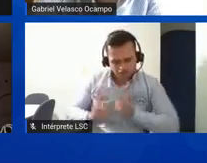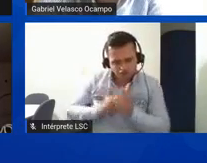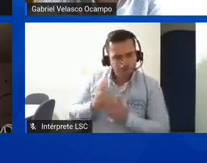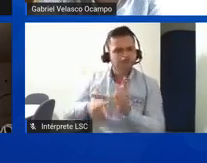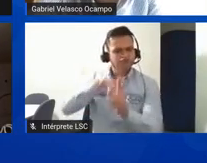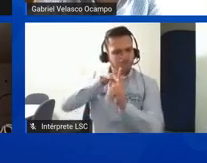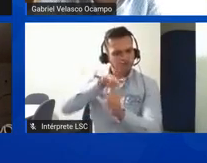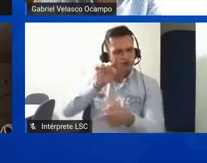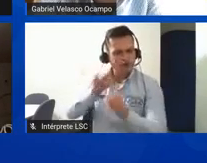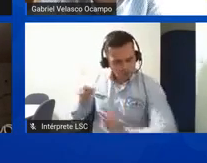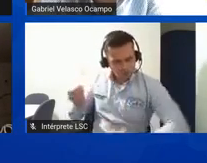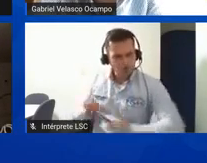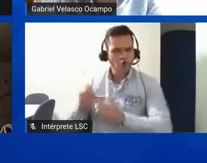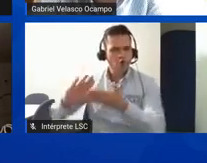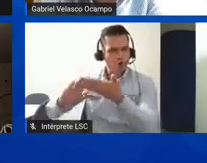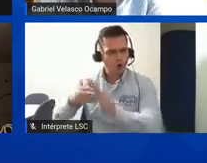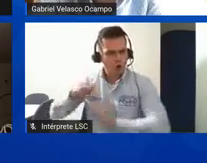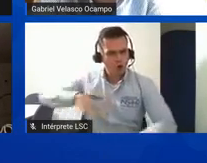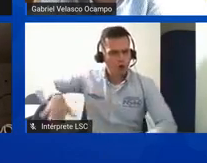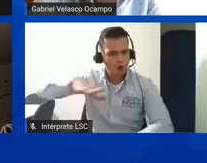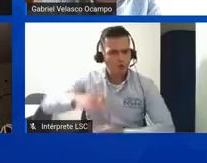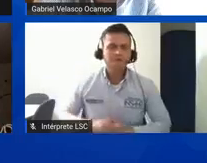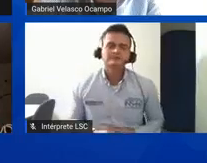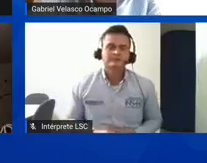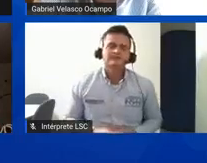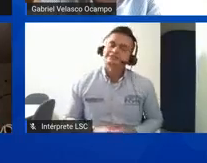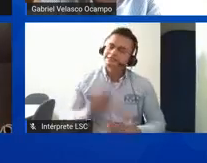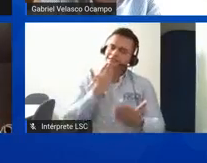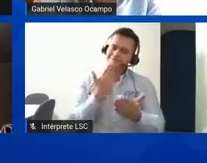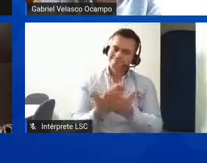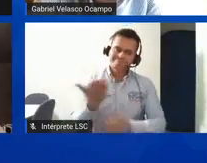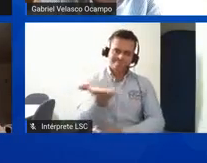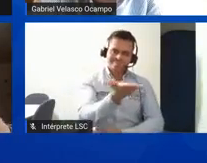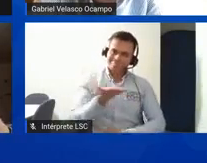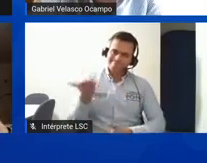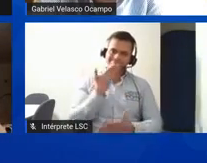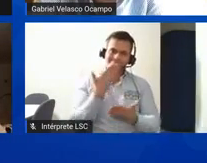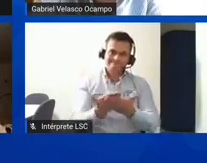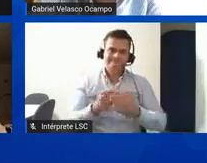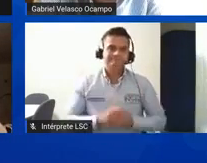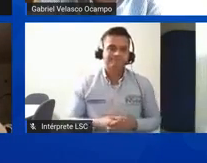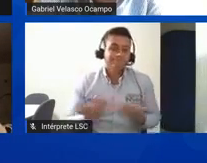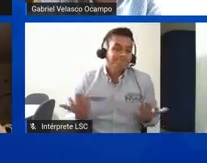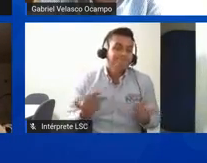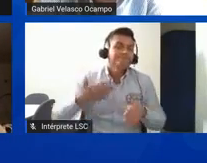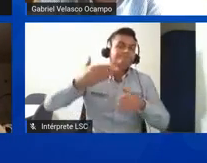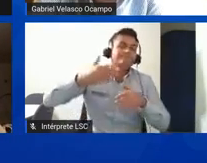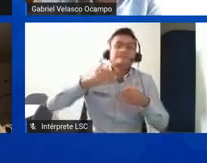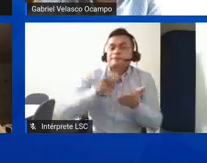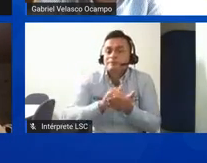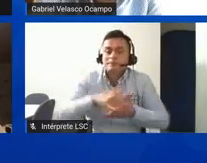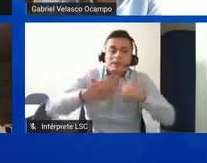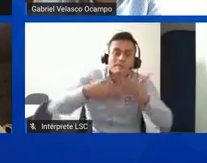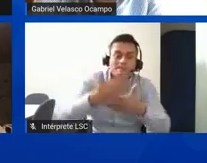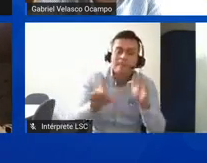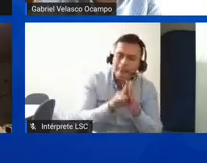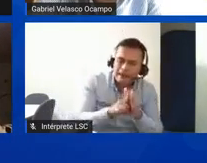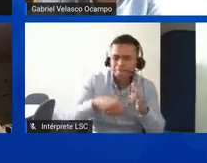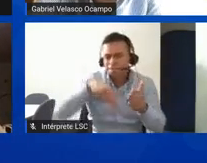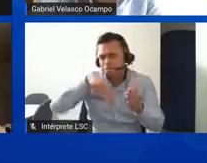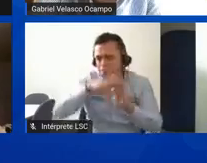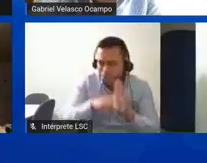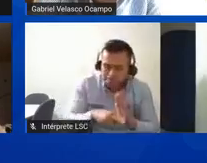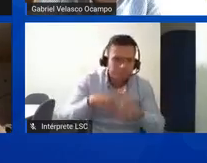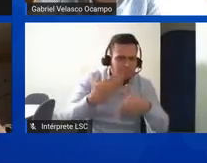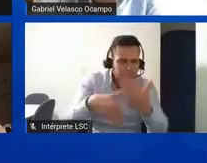verdad que sí. Pues muchísimas gracias a ustedes. Nos estaremos viendo en este camino de reglamentación y por supuesto cuenten